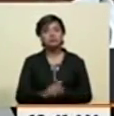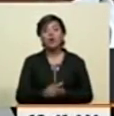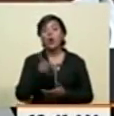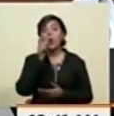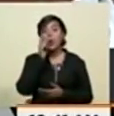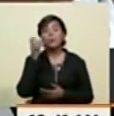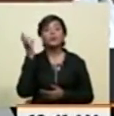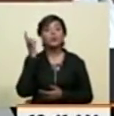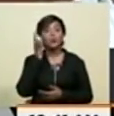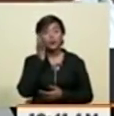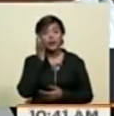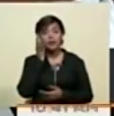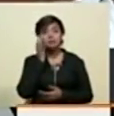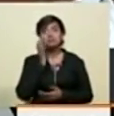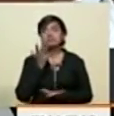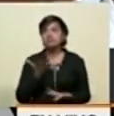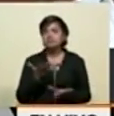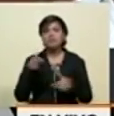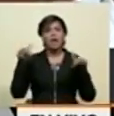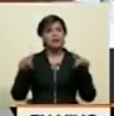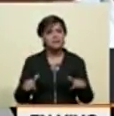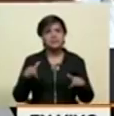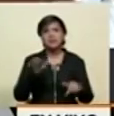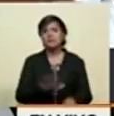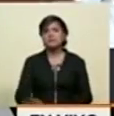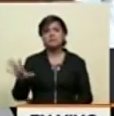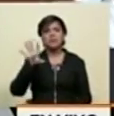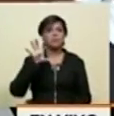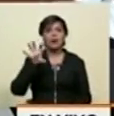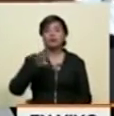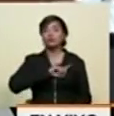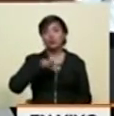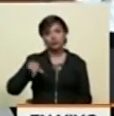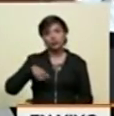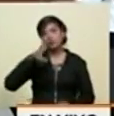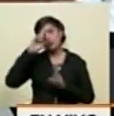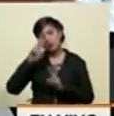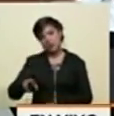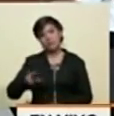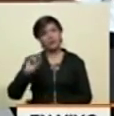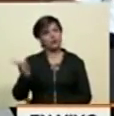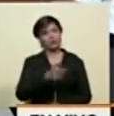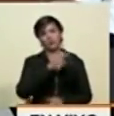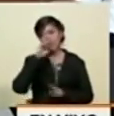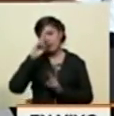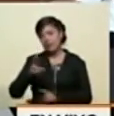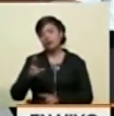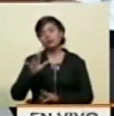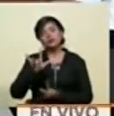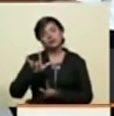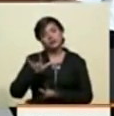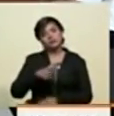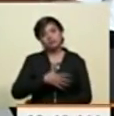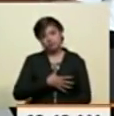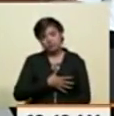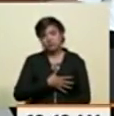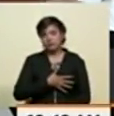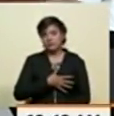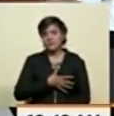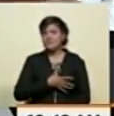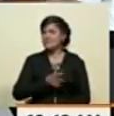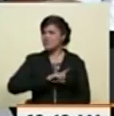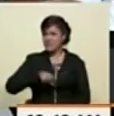y mujeres, que están aquí en el país y nosotros los respetamos y los apreciamos. No somos